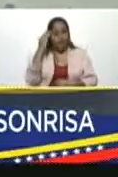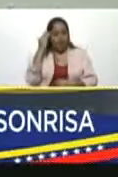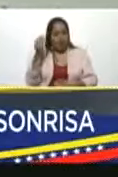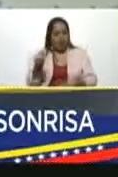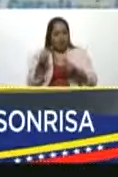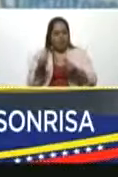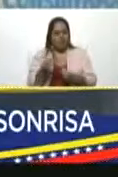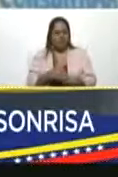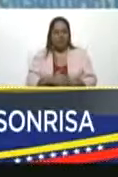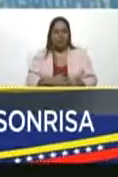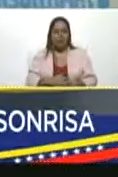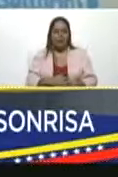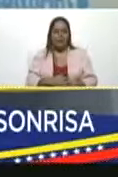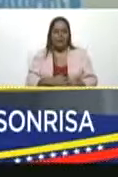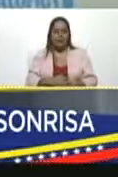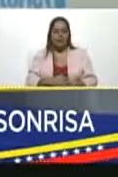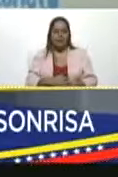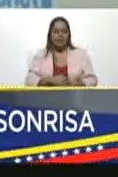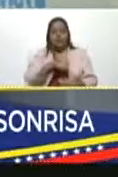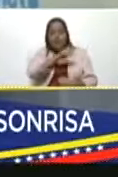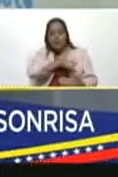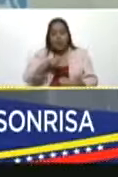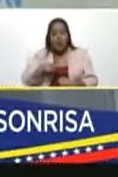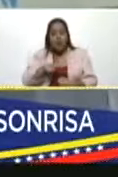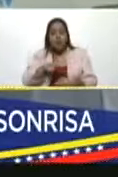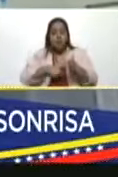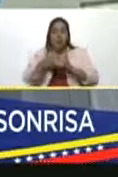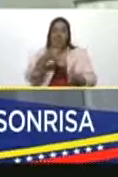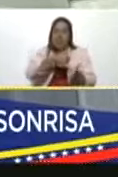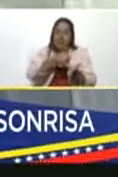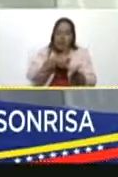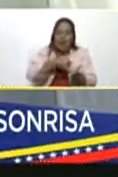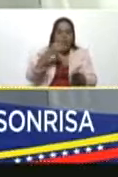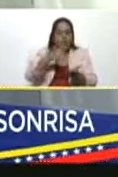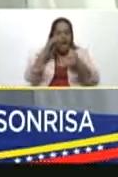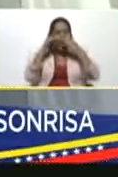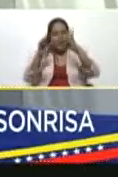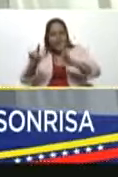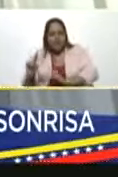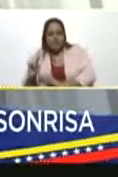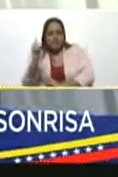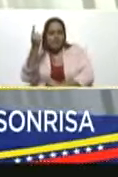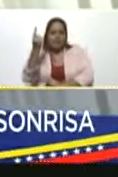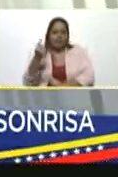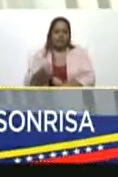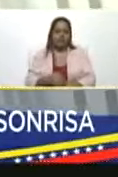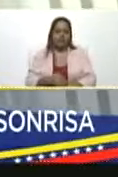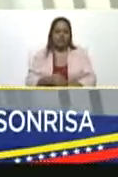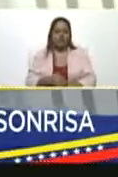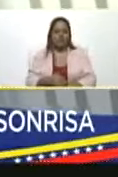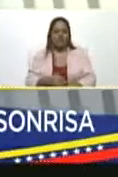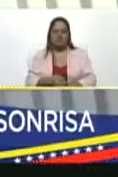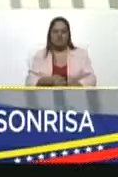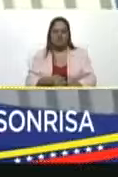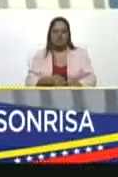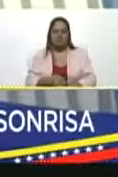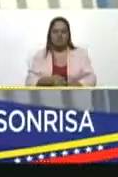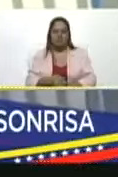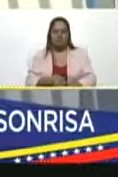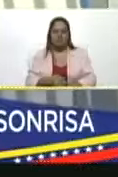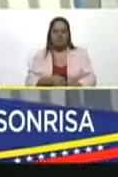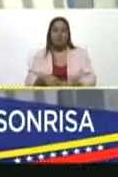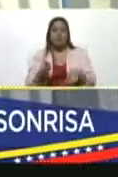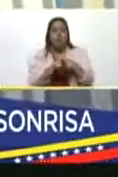supuesto, que los pacientes más vulnerables son los pacientes que se van a atender de primero, como son